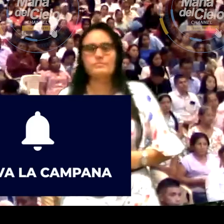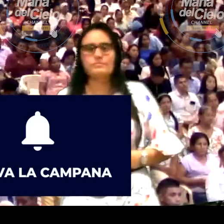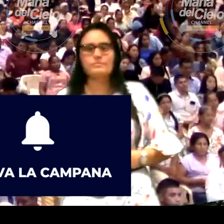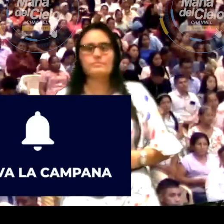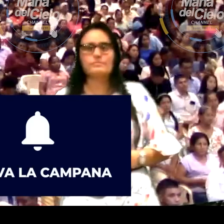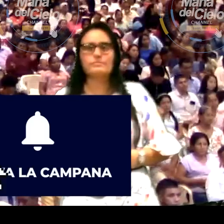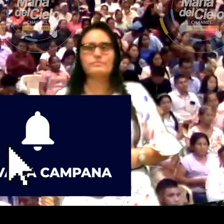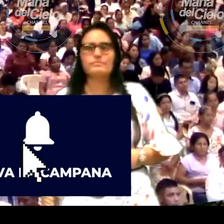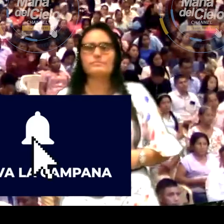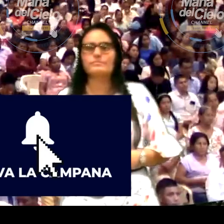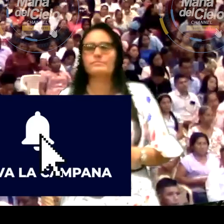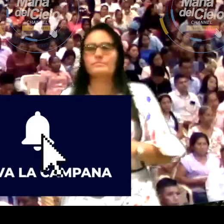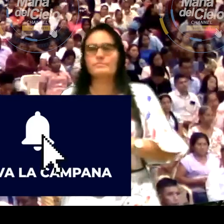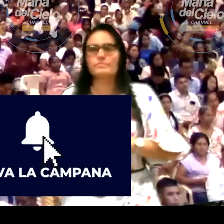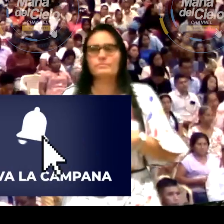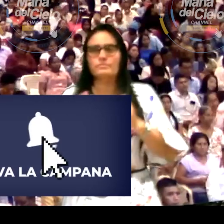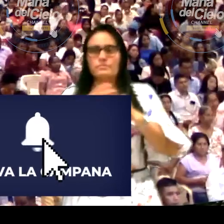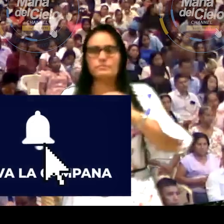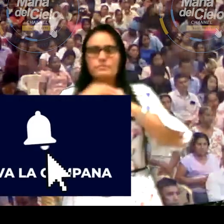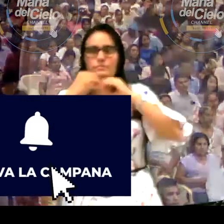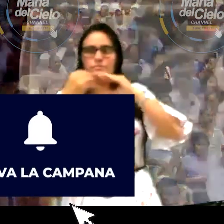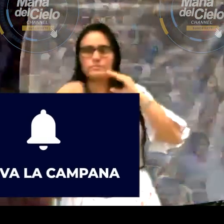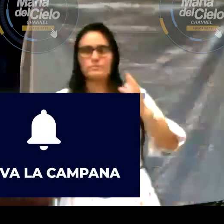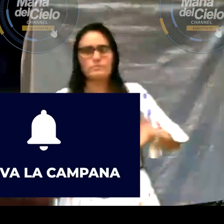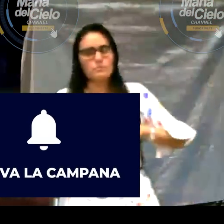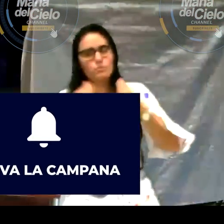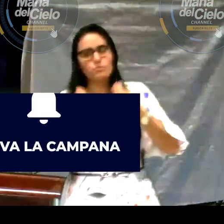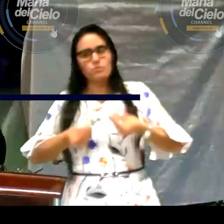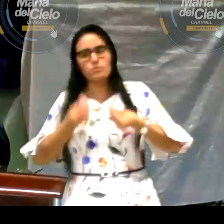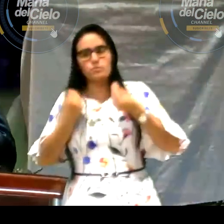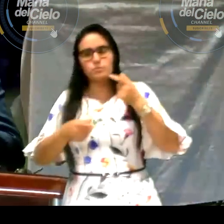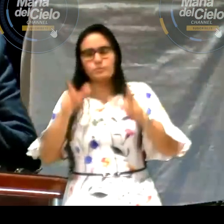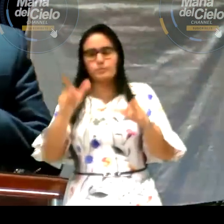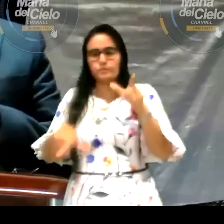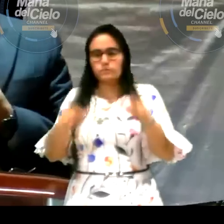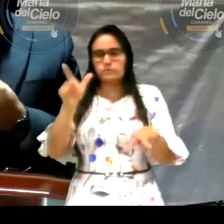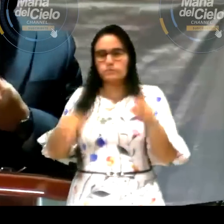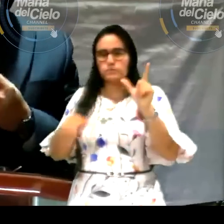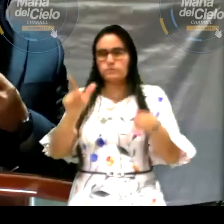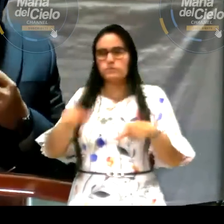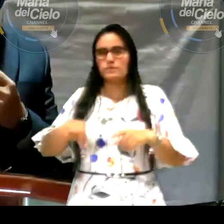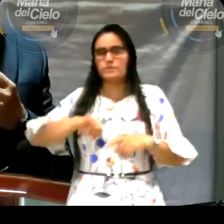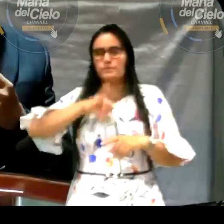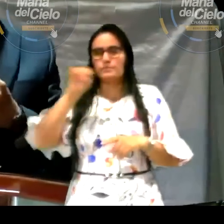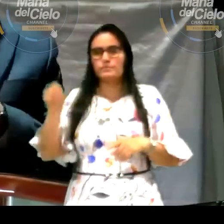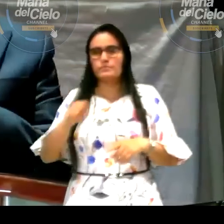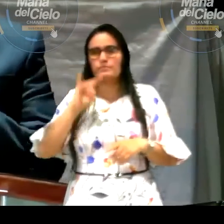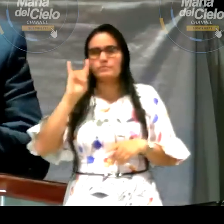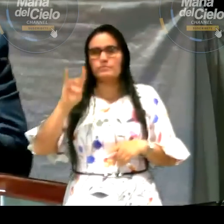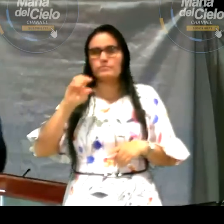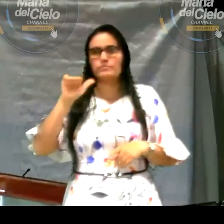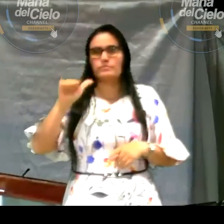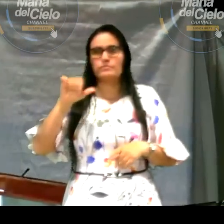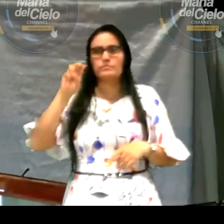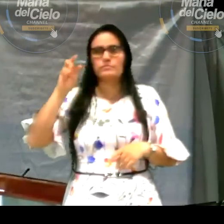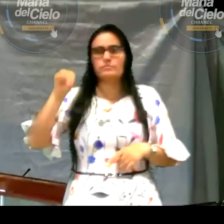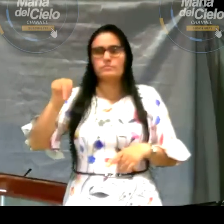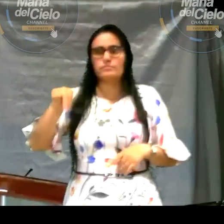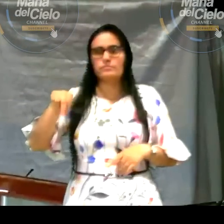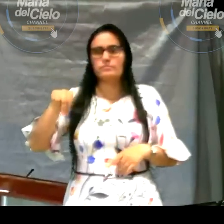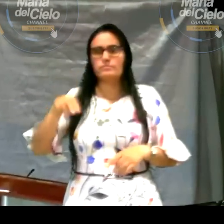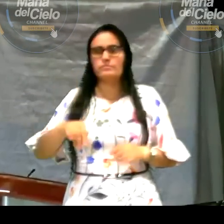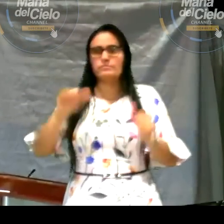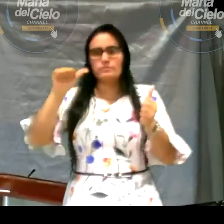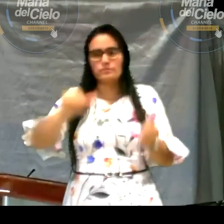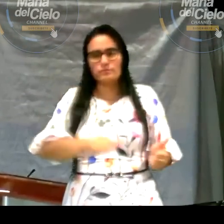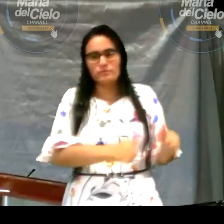salió una generación. Salió un hombre como Juan el Bautista. Simplemente porque Dios lo dijo